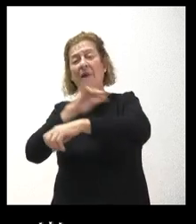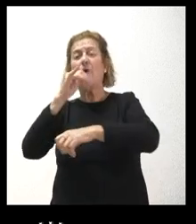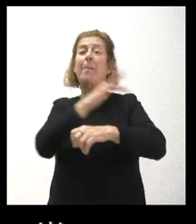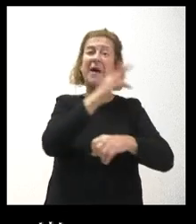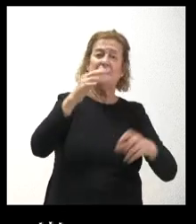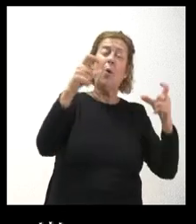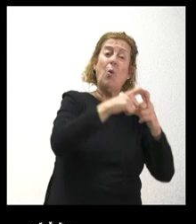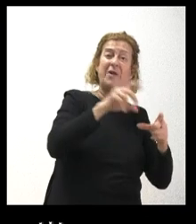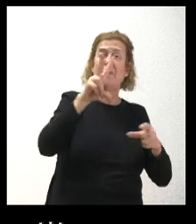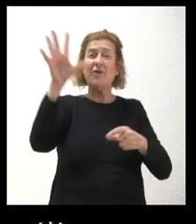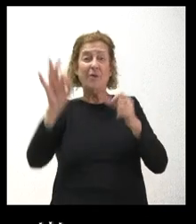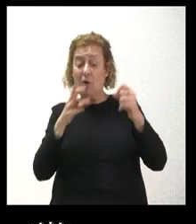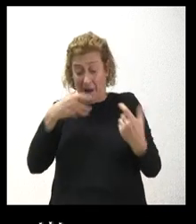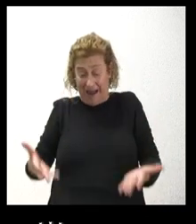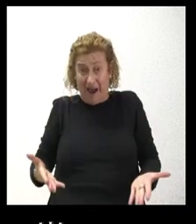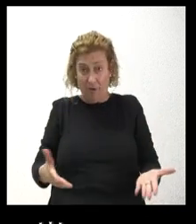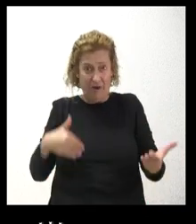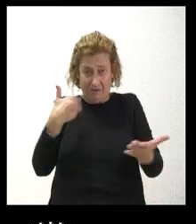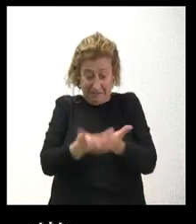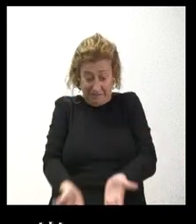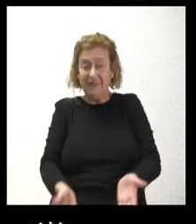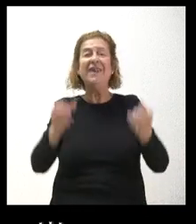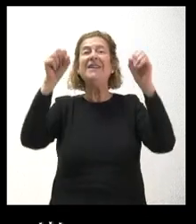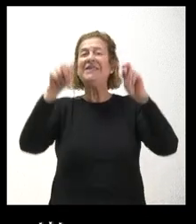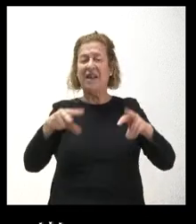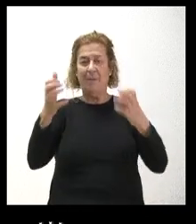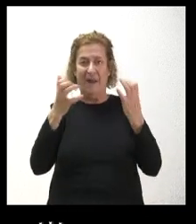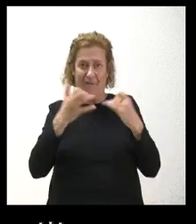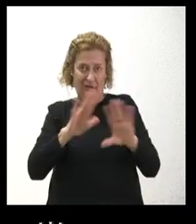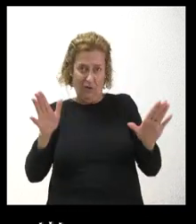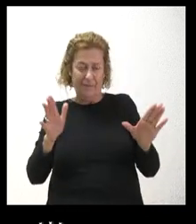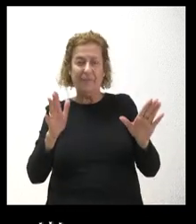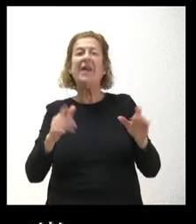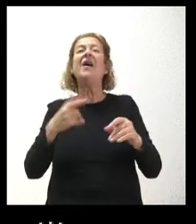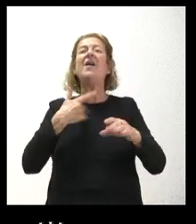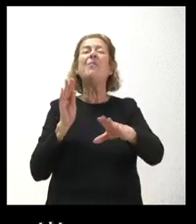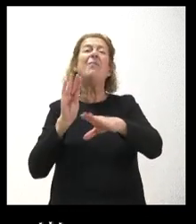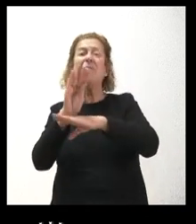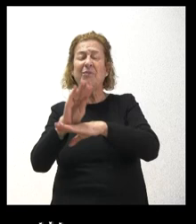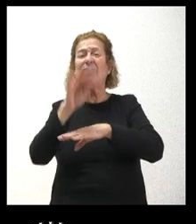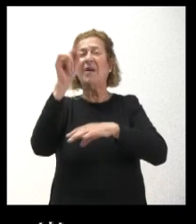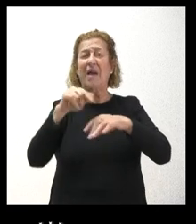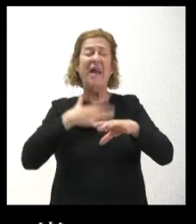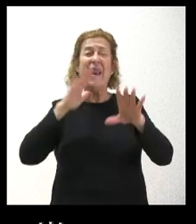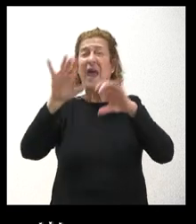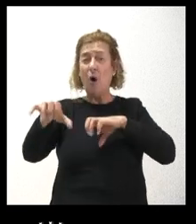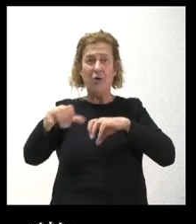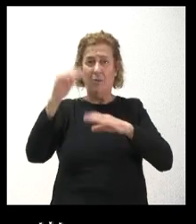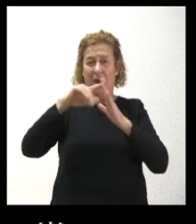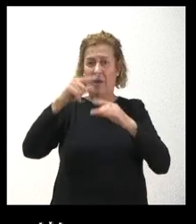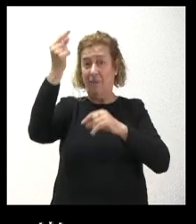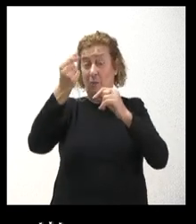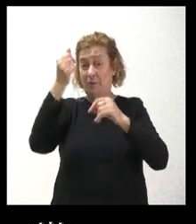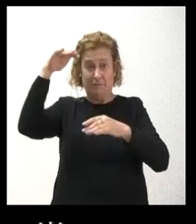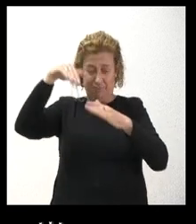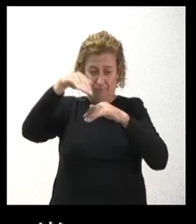otro a día de hoy insisto seguimos sin esa sin ese beneficio las cifras de bonificaciones en la provincia de León caen en picado respecto a